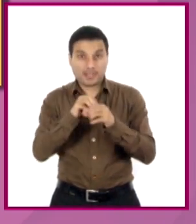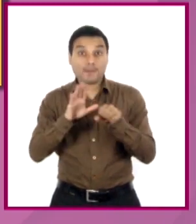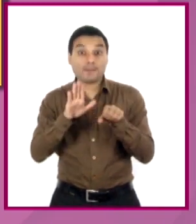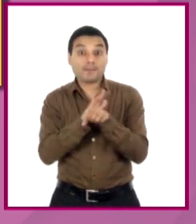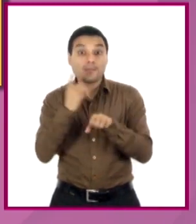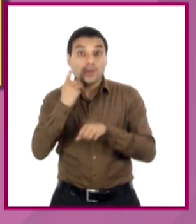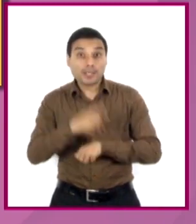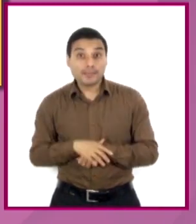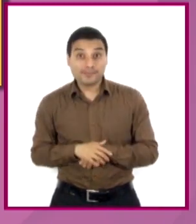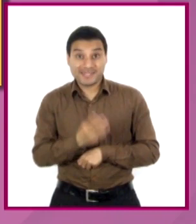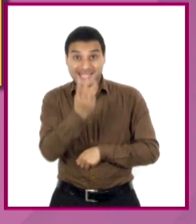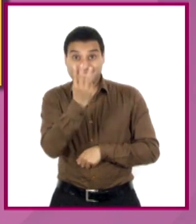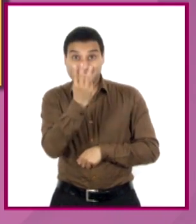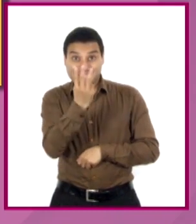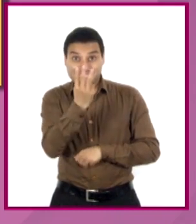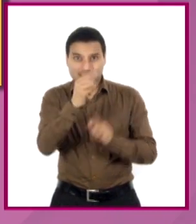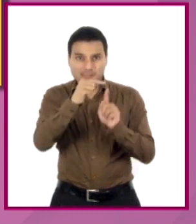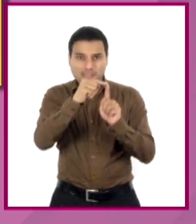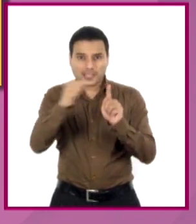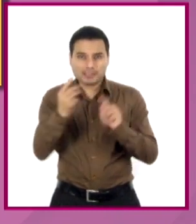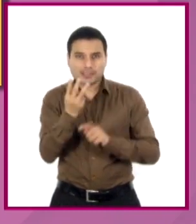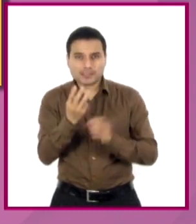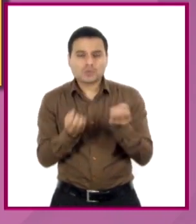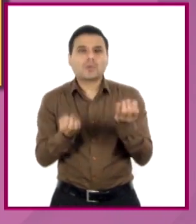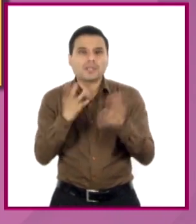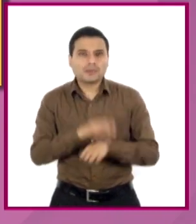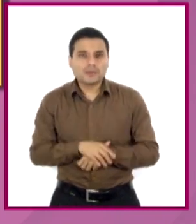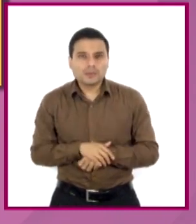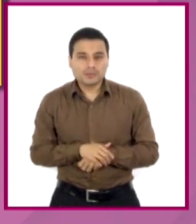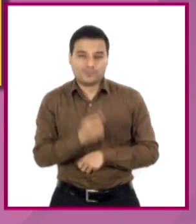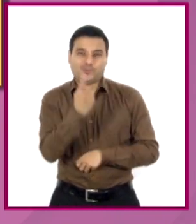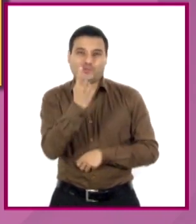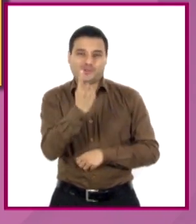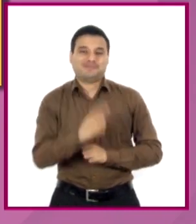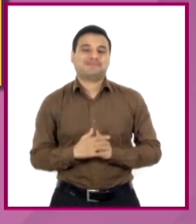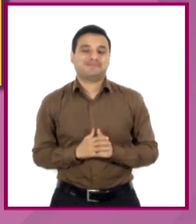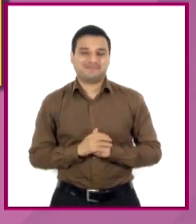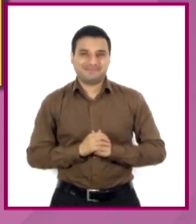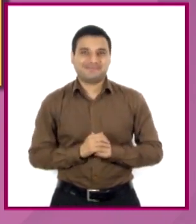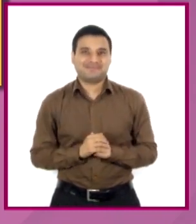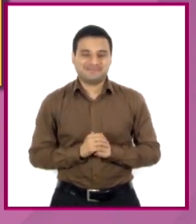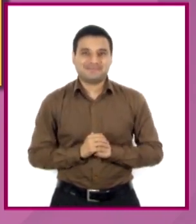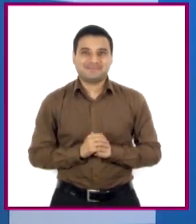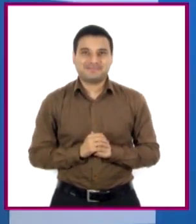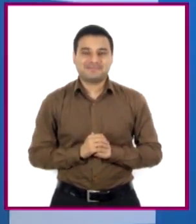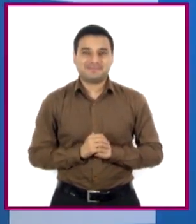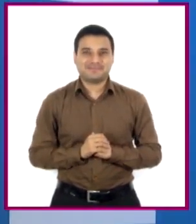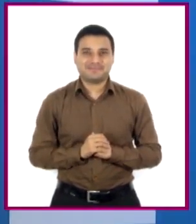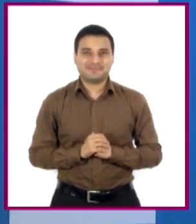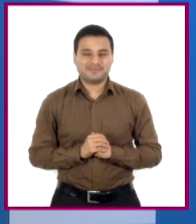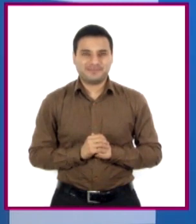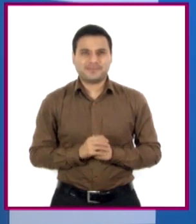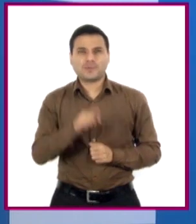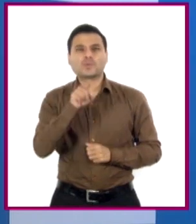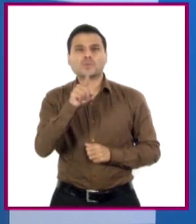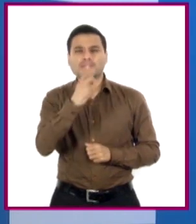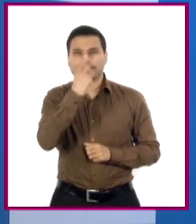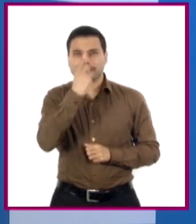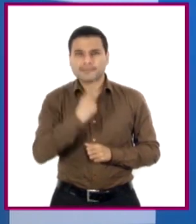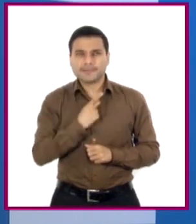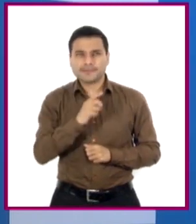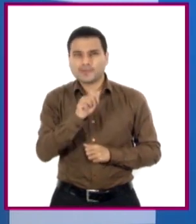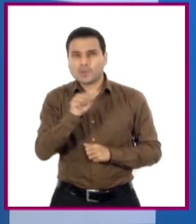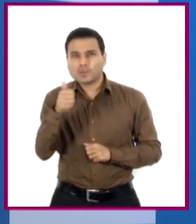el numerador entre el denominador, obtendrán como resultado una unidad. ¿Pueden mencionar